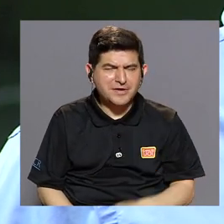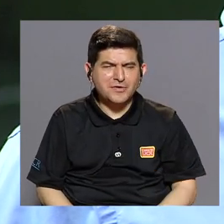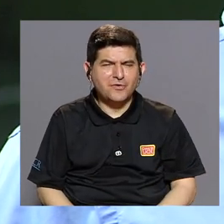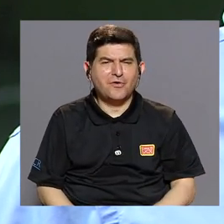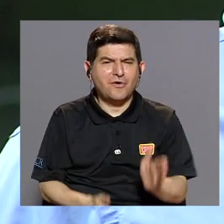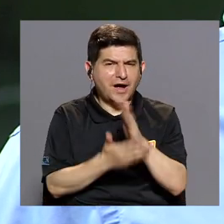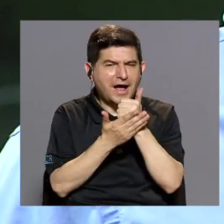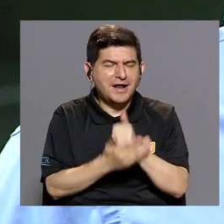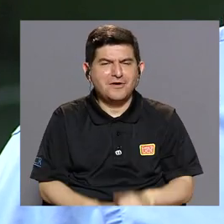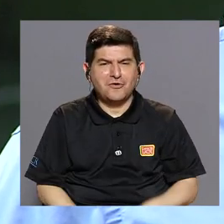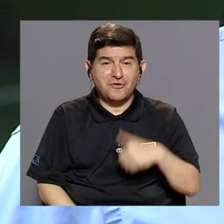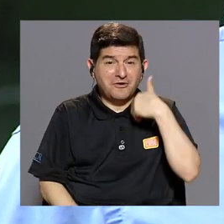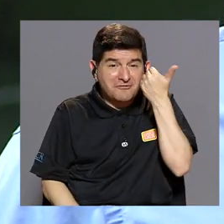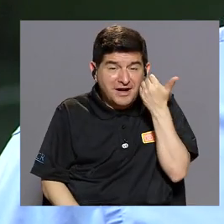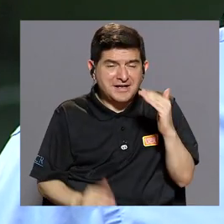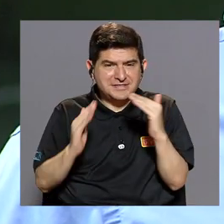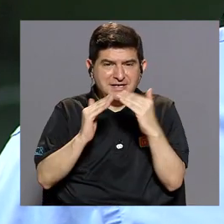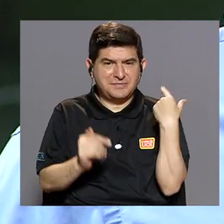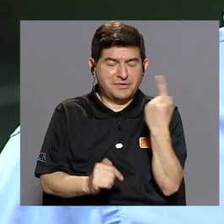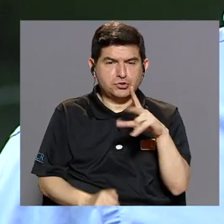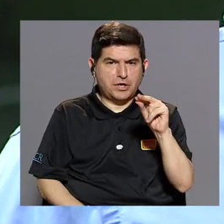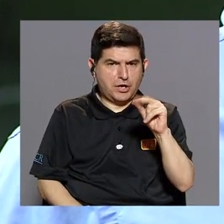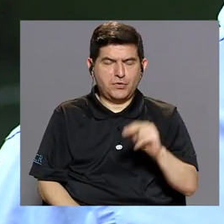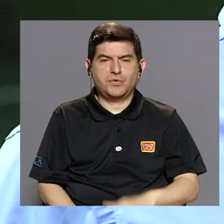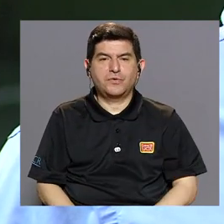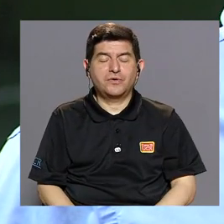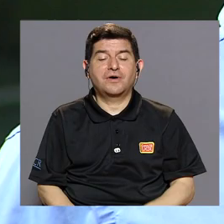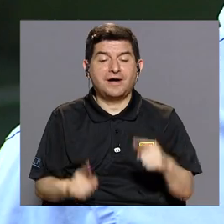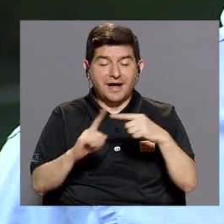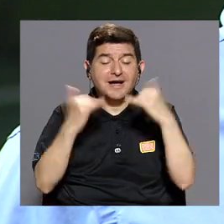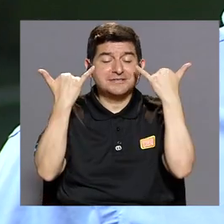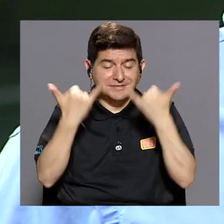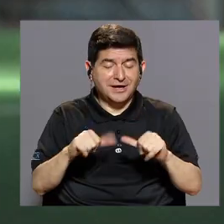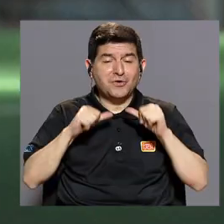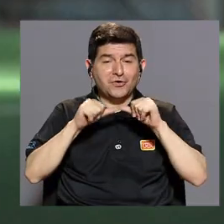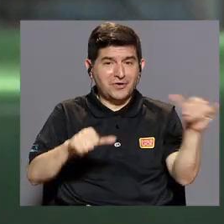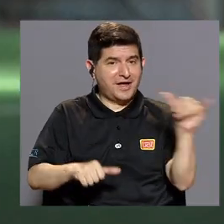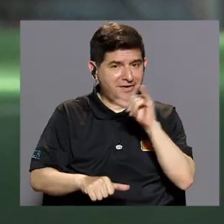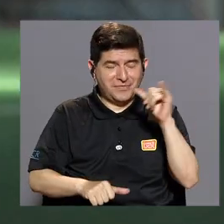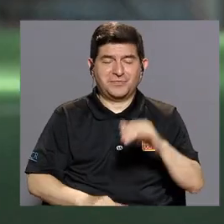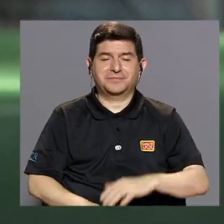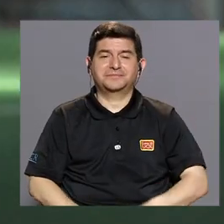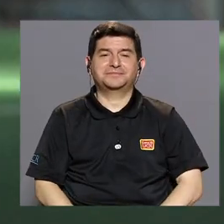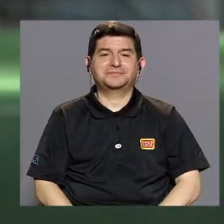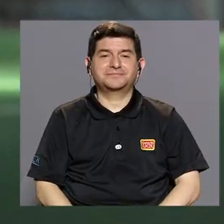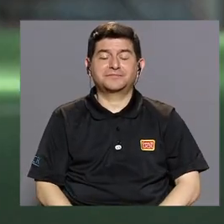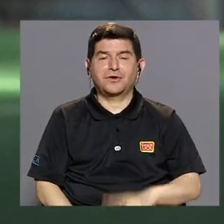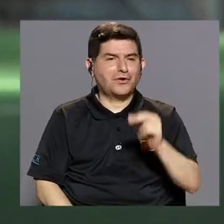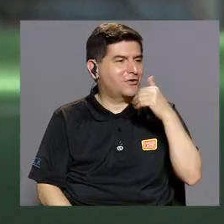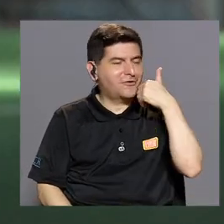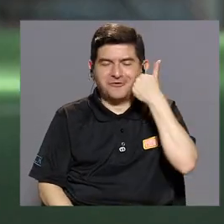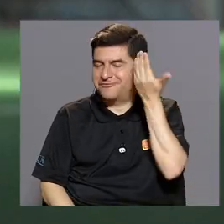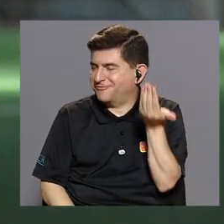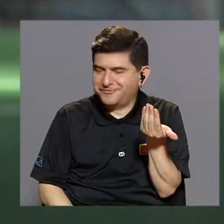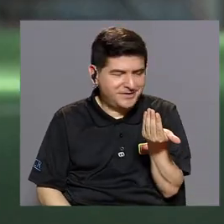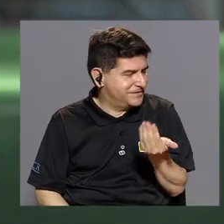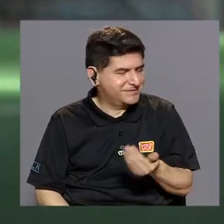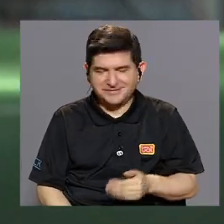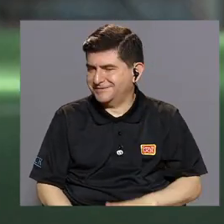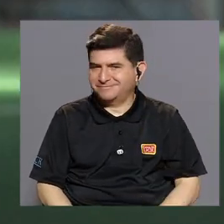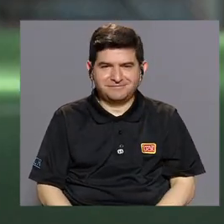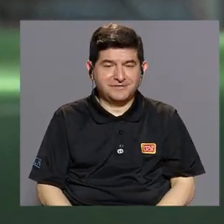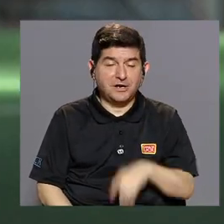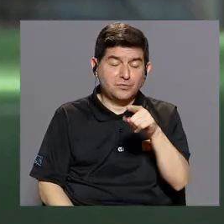fácil vivir sola. No, eso está claro, no es fácil vivir sola. Hasta la fecha, me dijo. Hasta la fecha, sí. O sea, no es fácil. Y